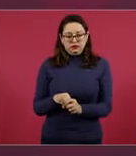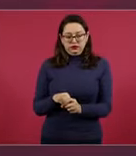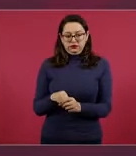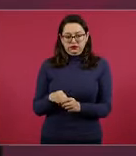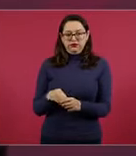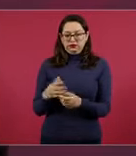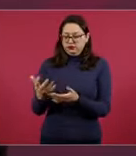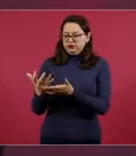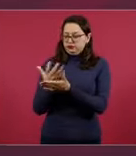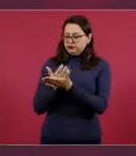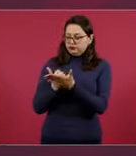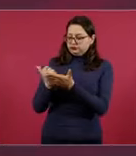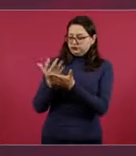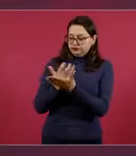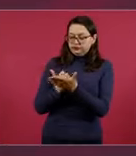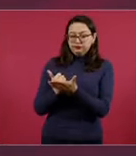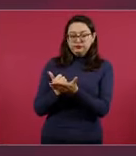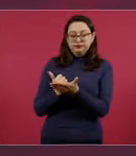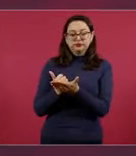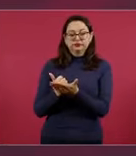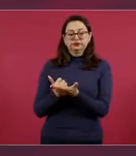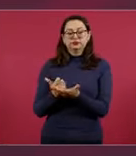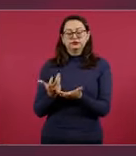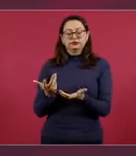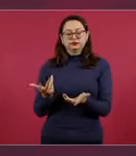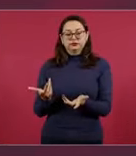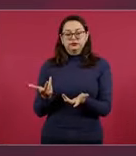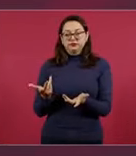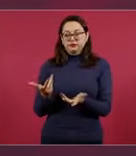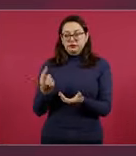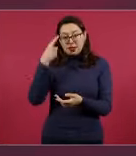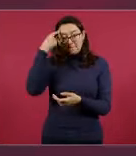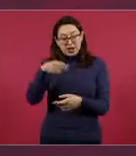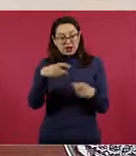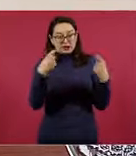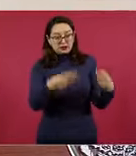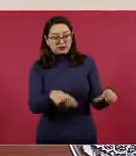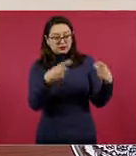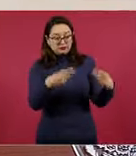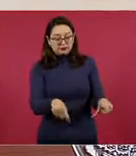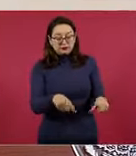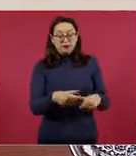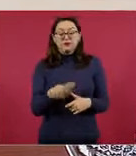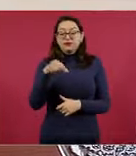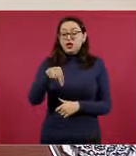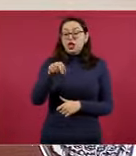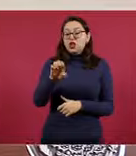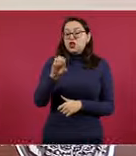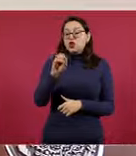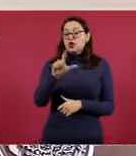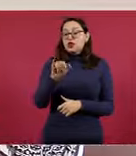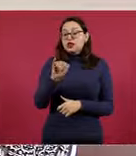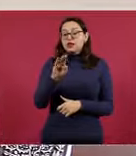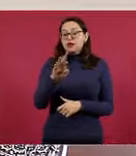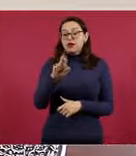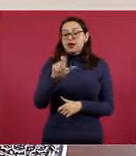ganancias, eso que no se olvide. El modelo neoliberal significa